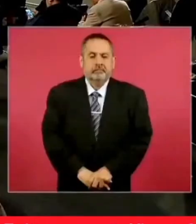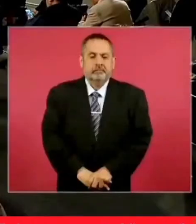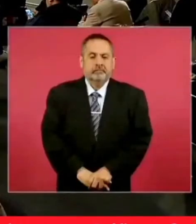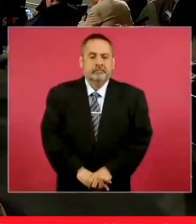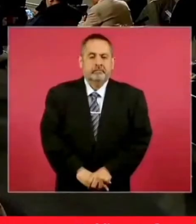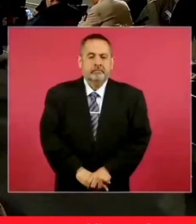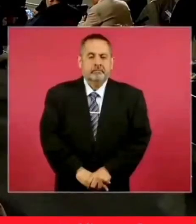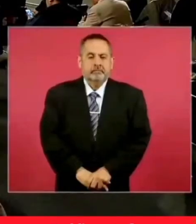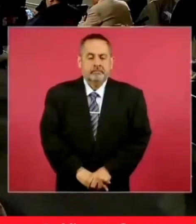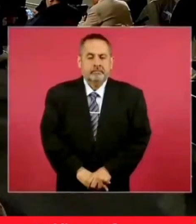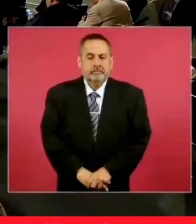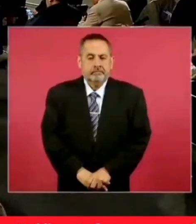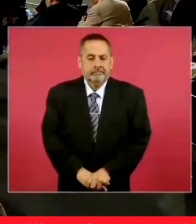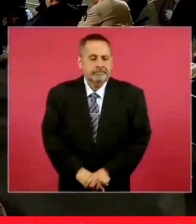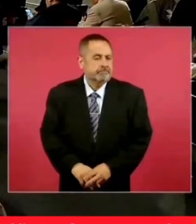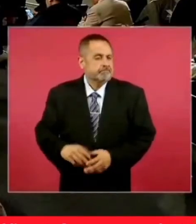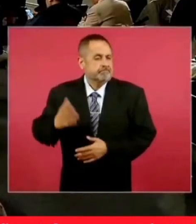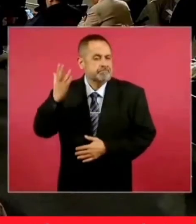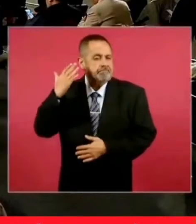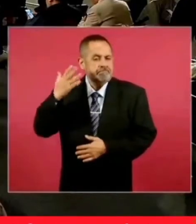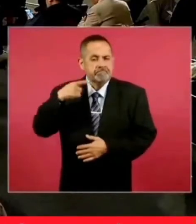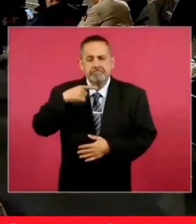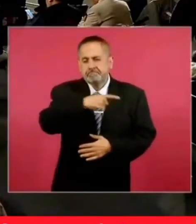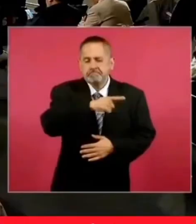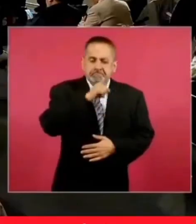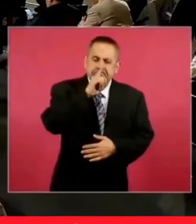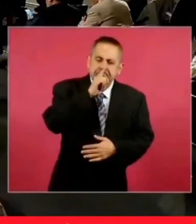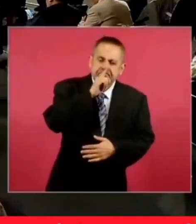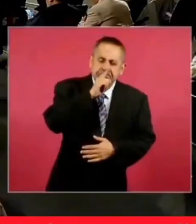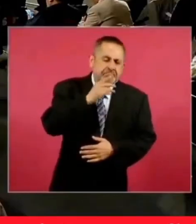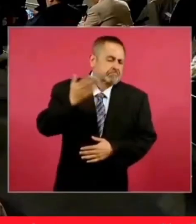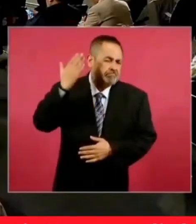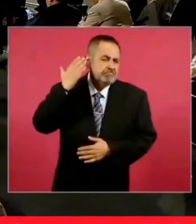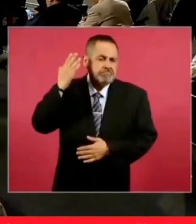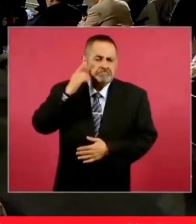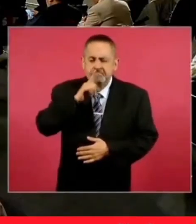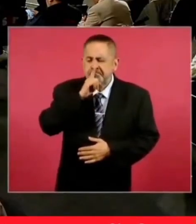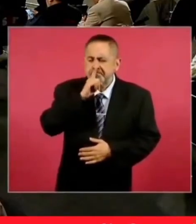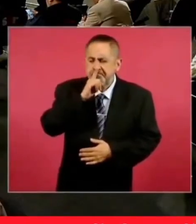No hablaba nada, no decía ni pío,